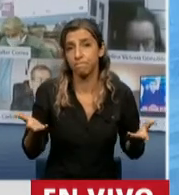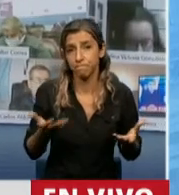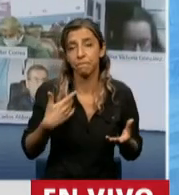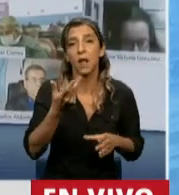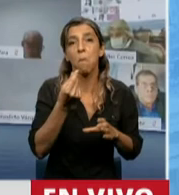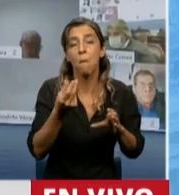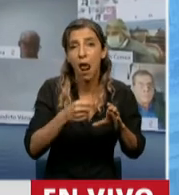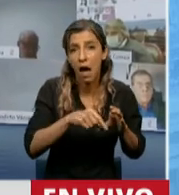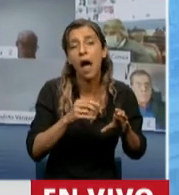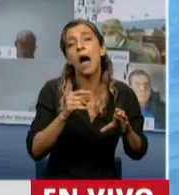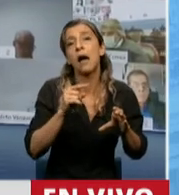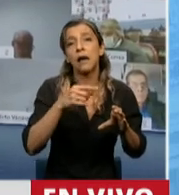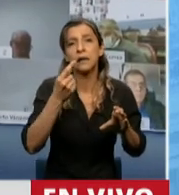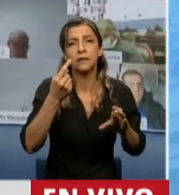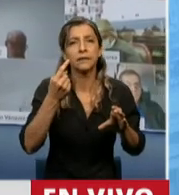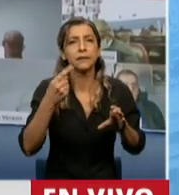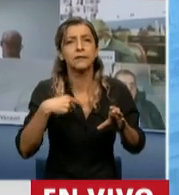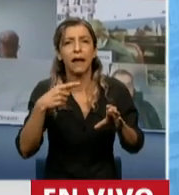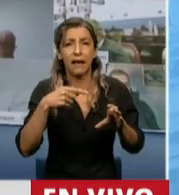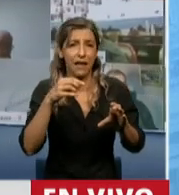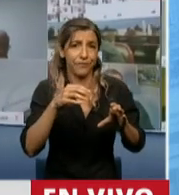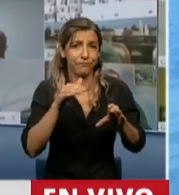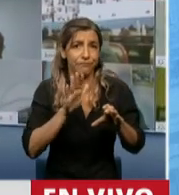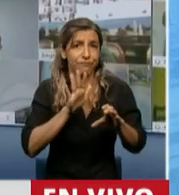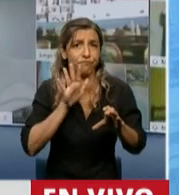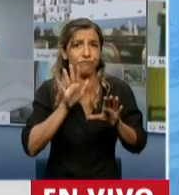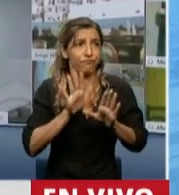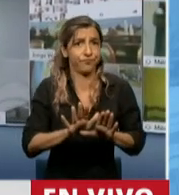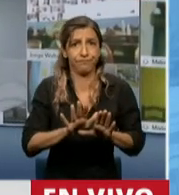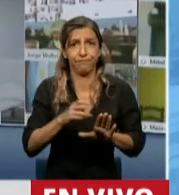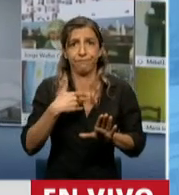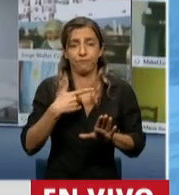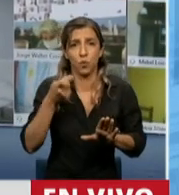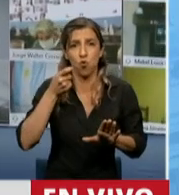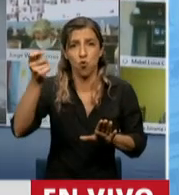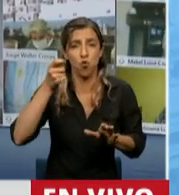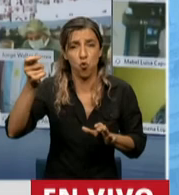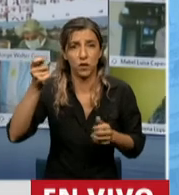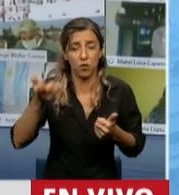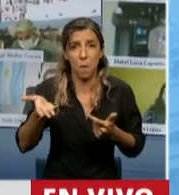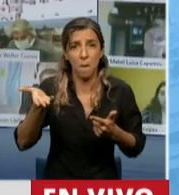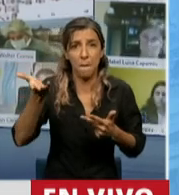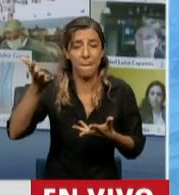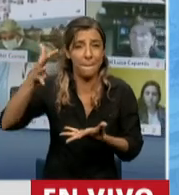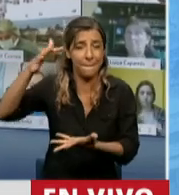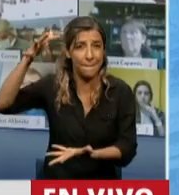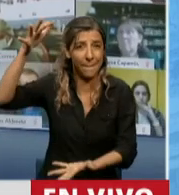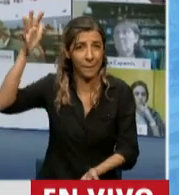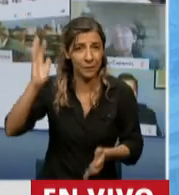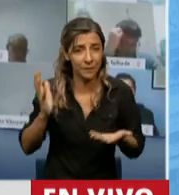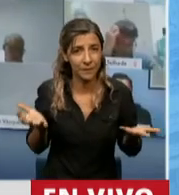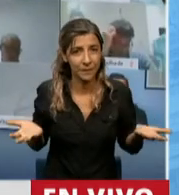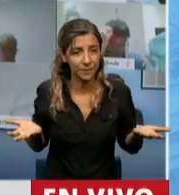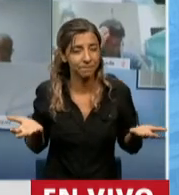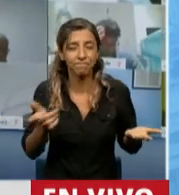6 veces más sentencia, 6 veces más juicio de lo que hizo la gestión anterior en los últimos 4 años. Entonces me parece que hay